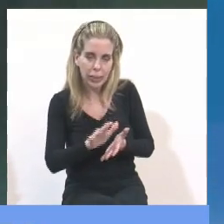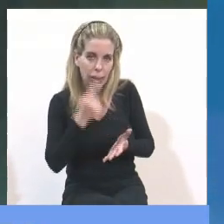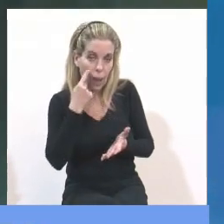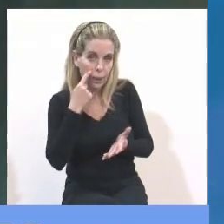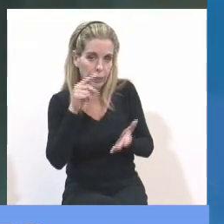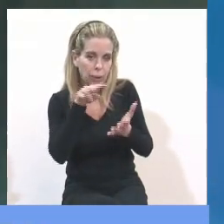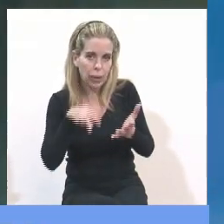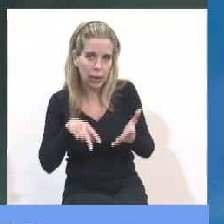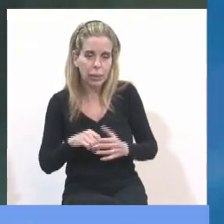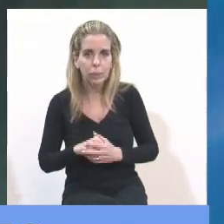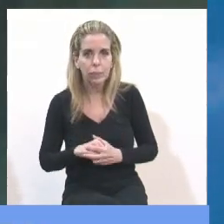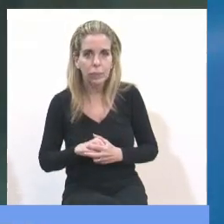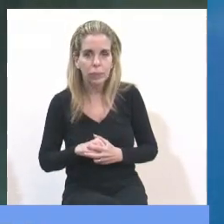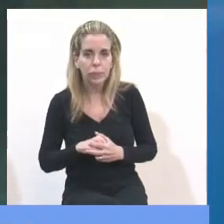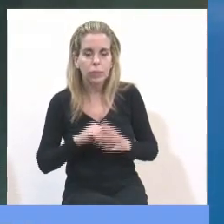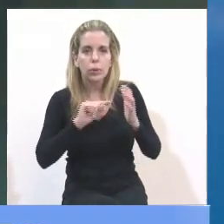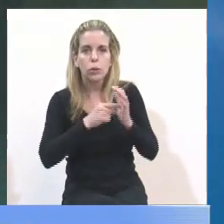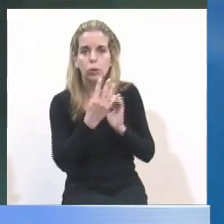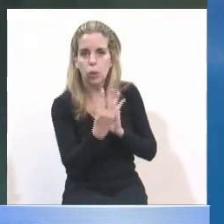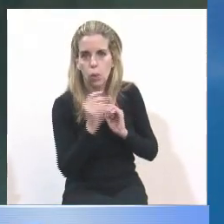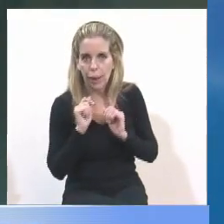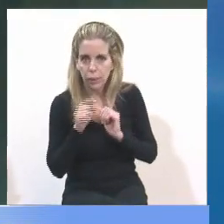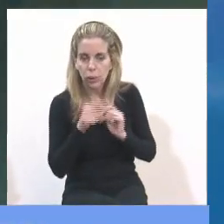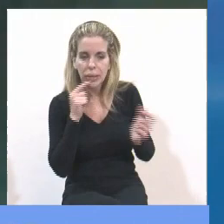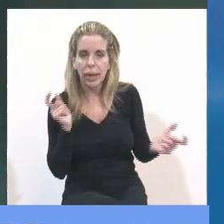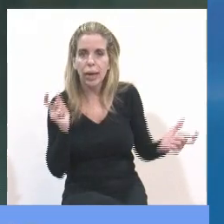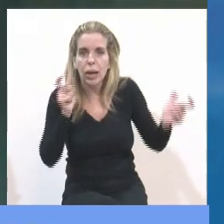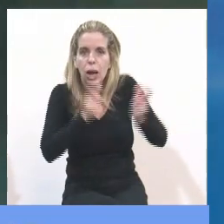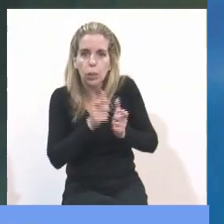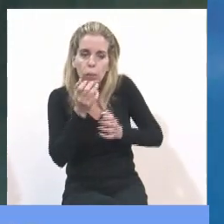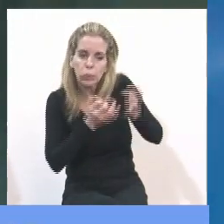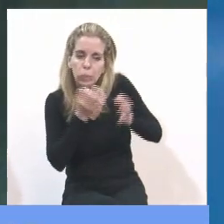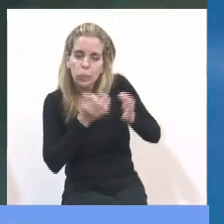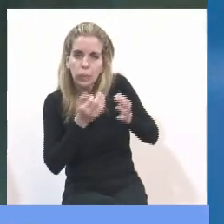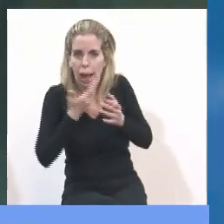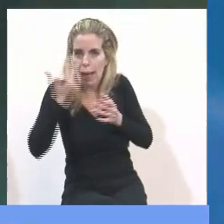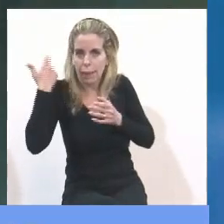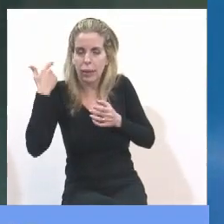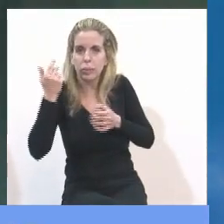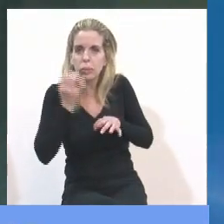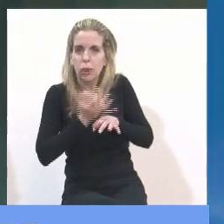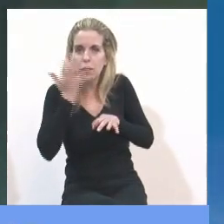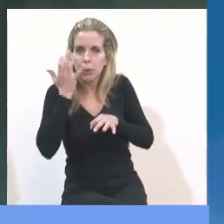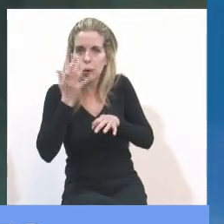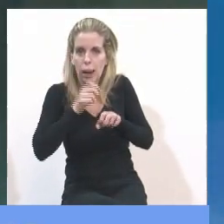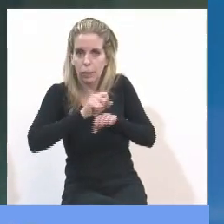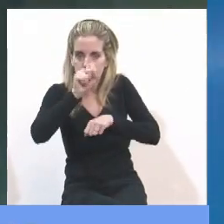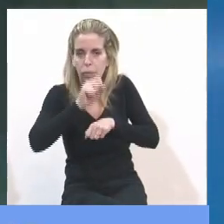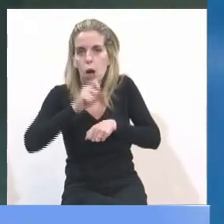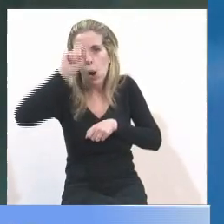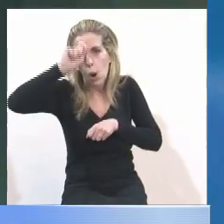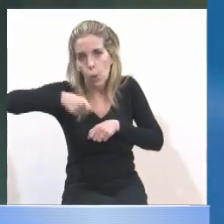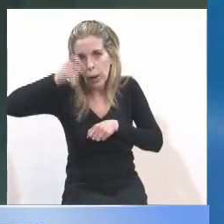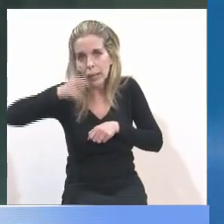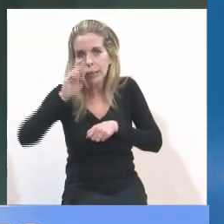manera. Punto 4, que la comisión ha evaluado los antecedentes profesionales y académicos del juez